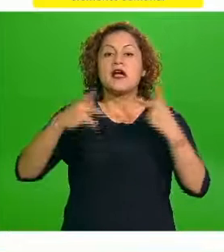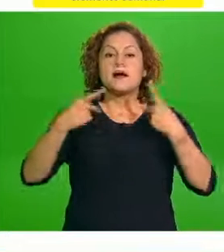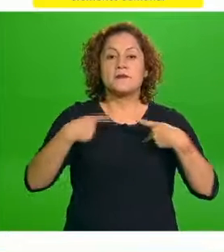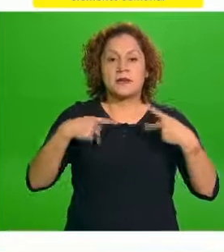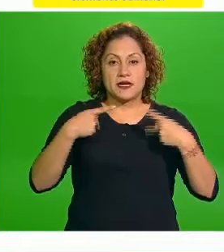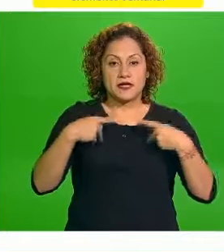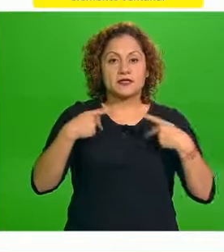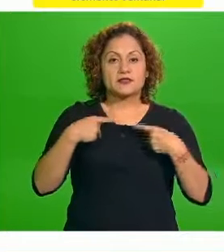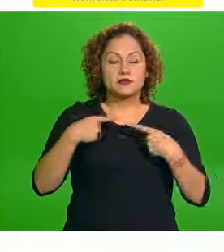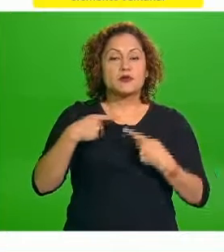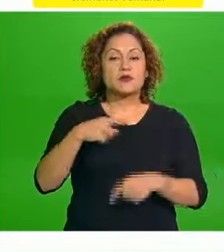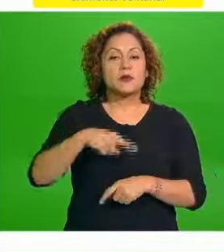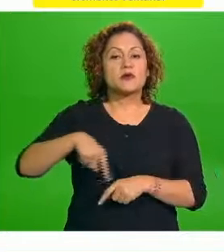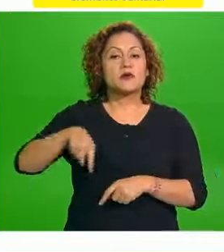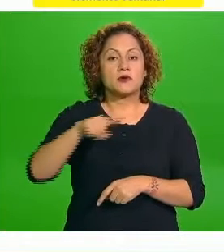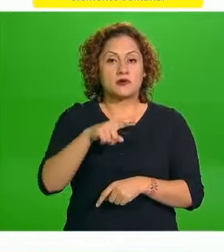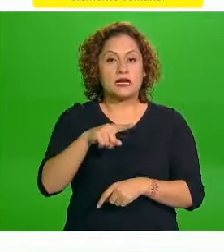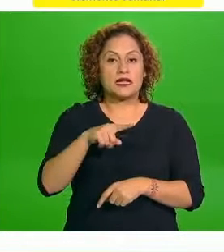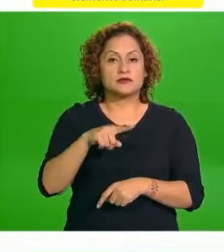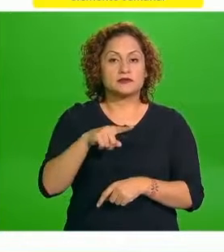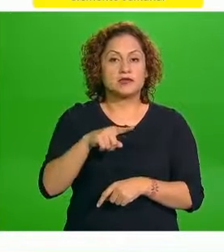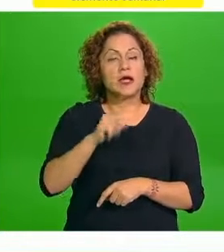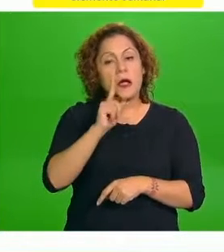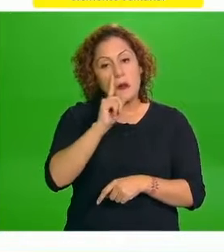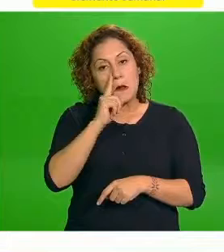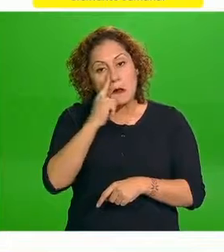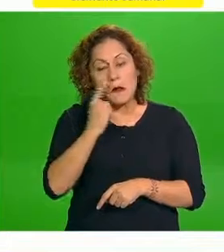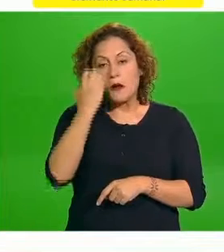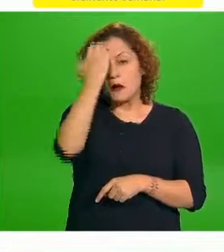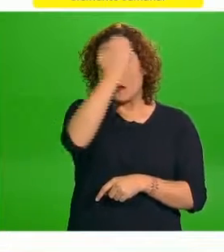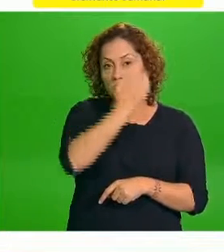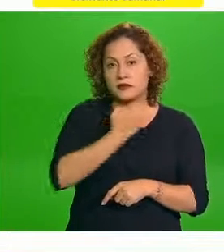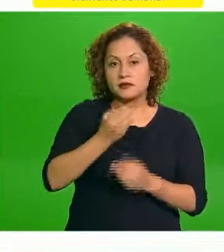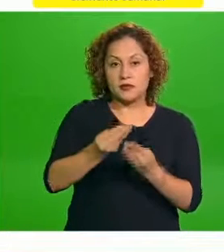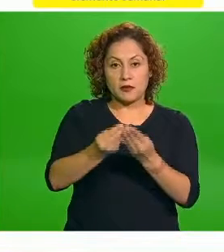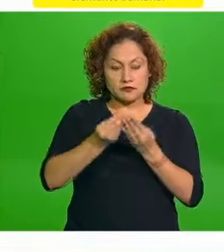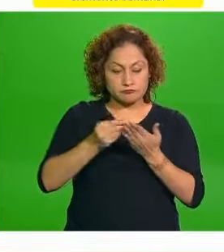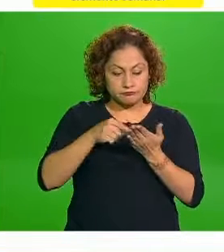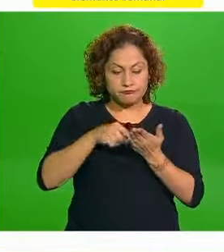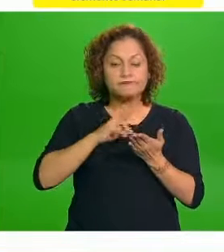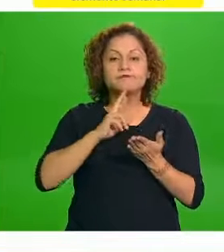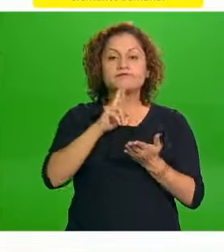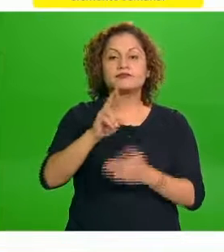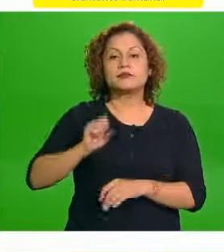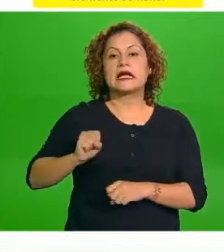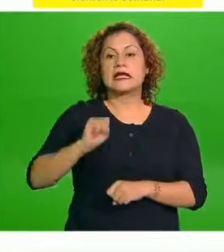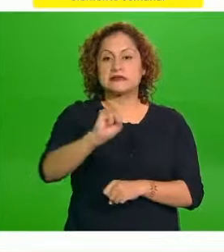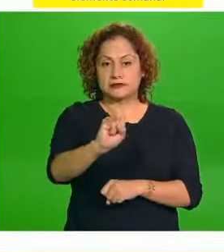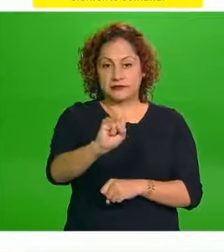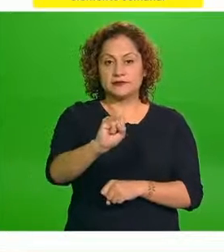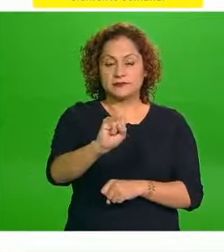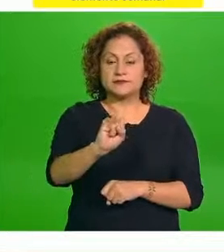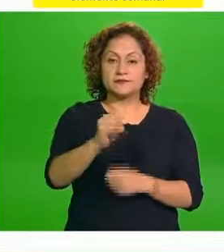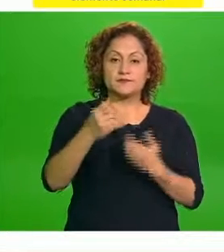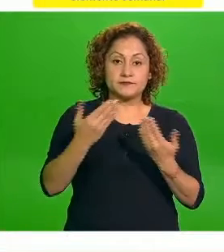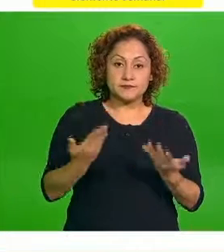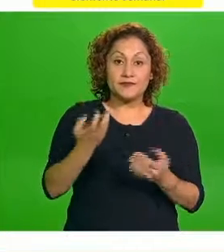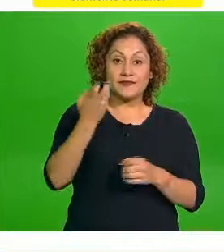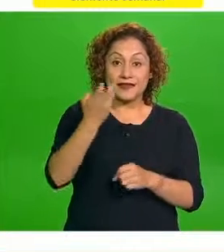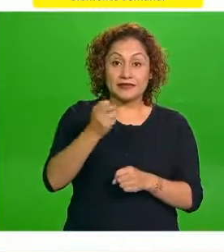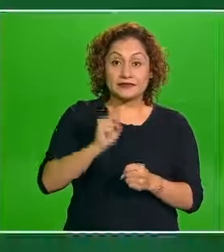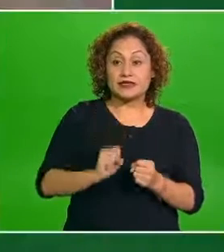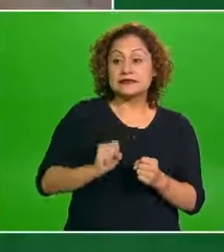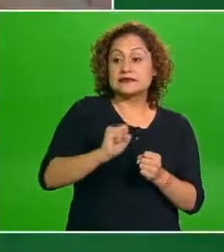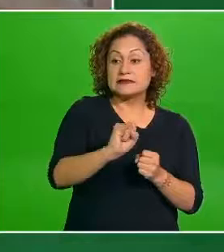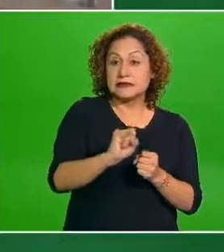momento dado que presentan, que se les toma la muestra y que a la vez son positivos. Entre más alto tengamos este porcentaje o índice de